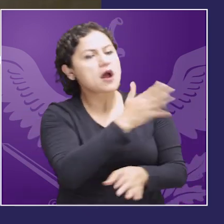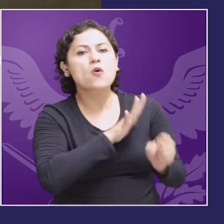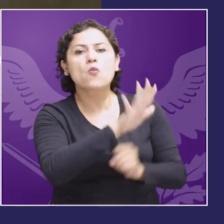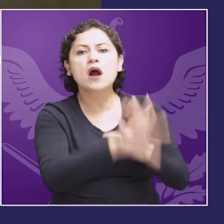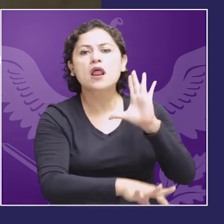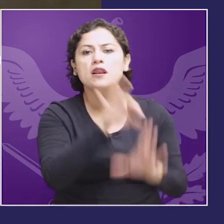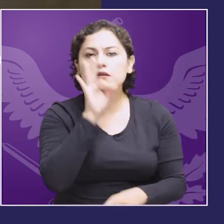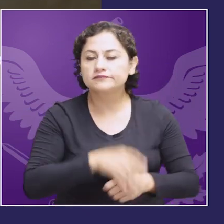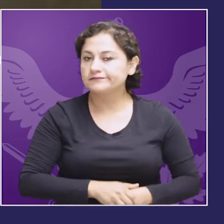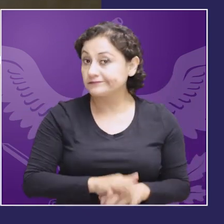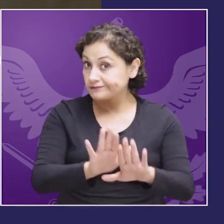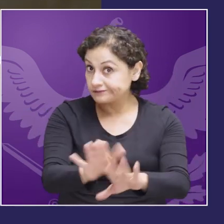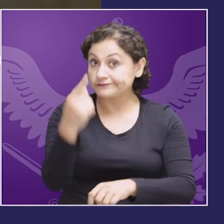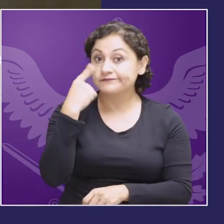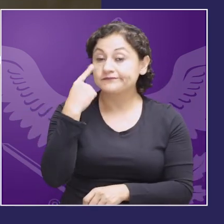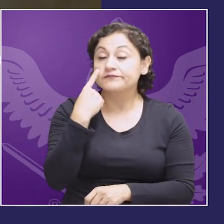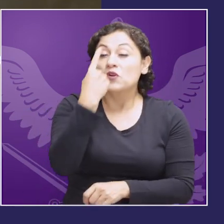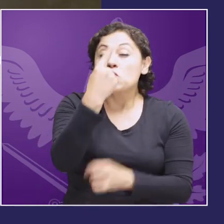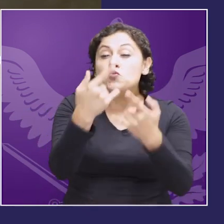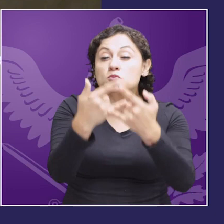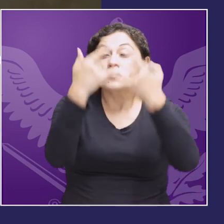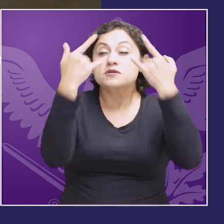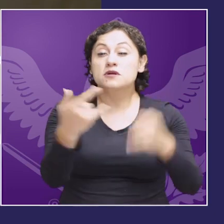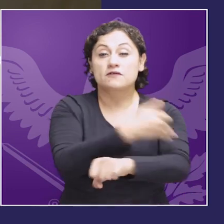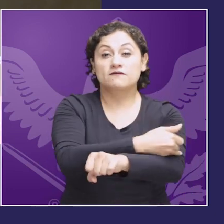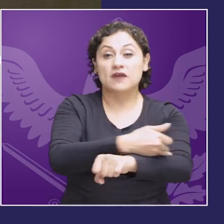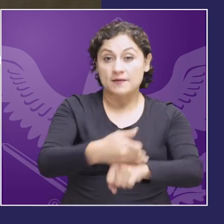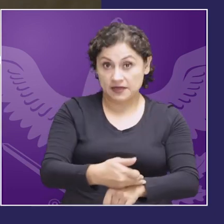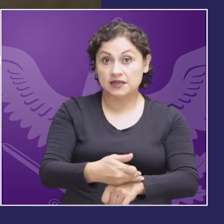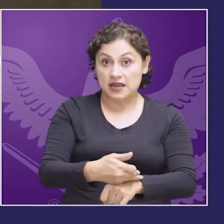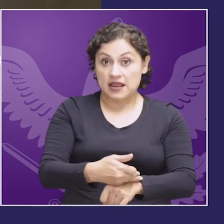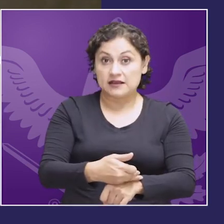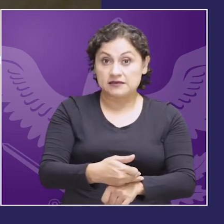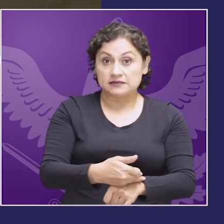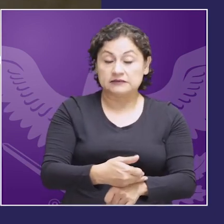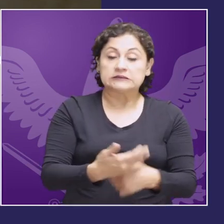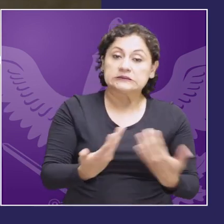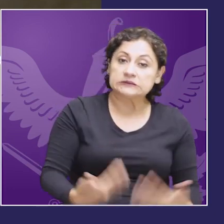datos a la autoridad, y las autoridades nos piden ¿qué avances ha habido?